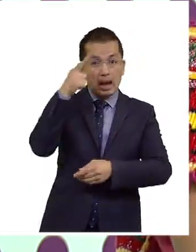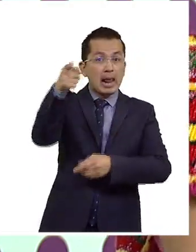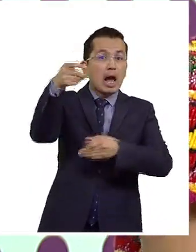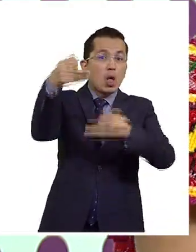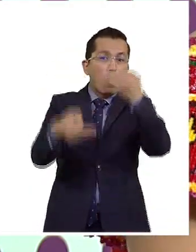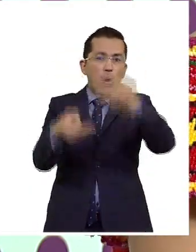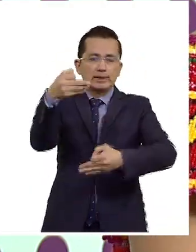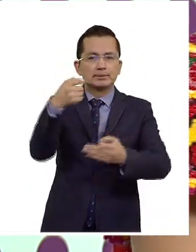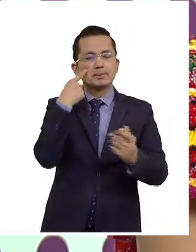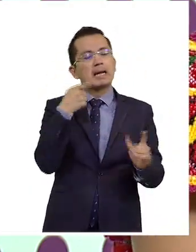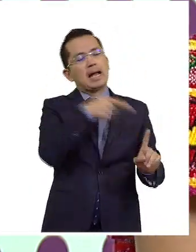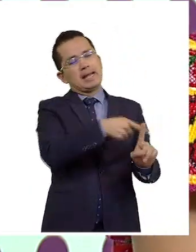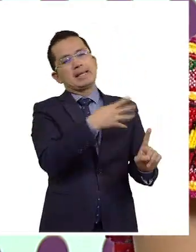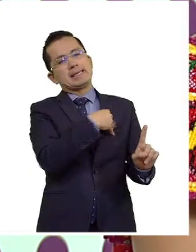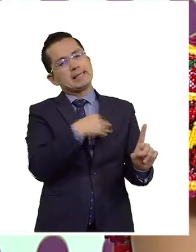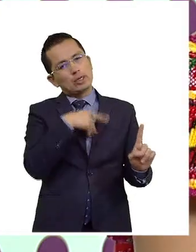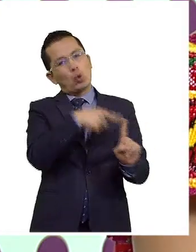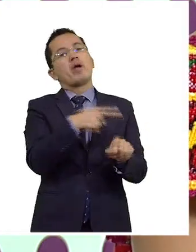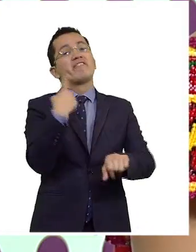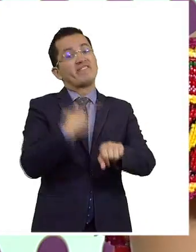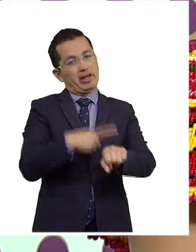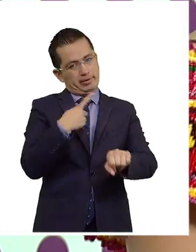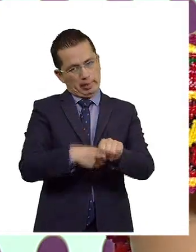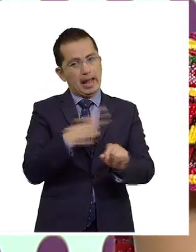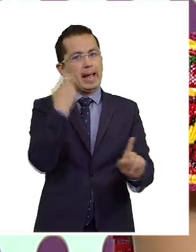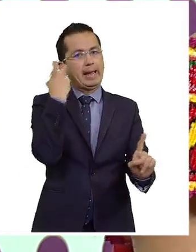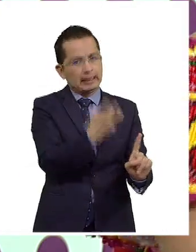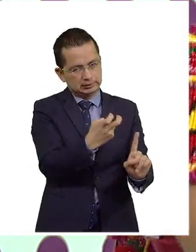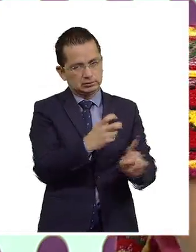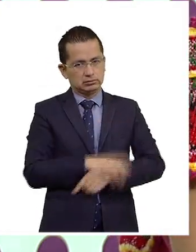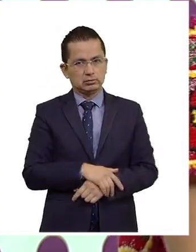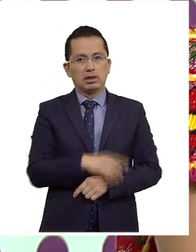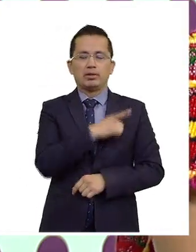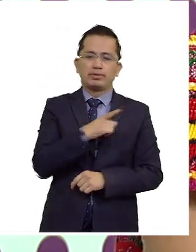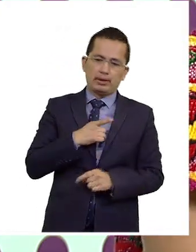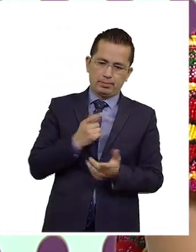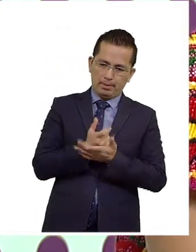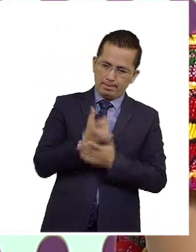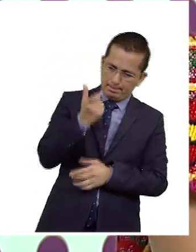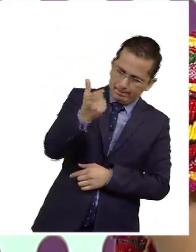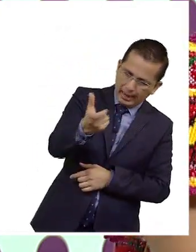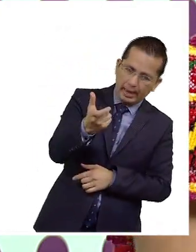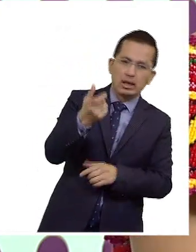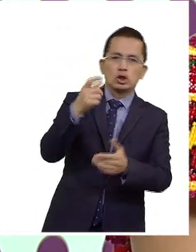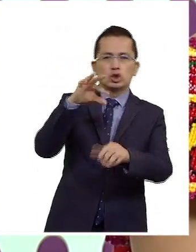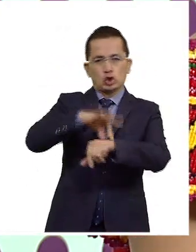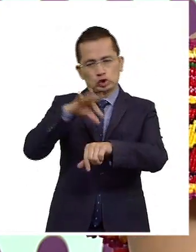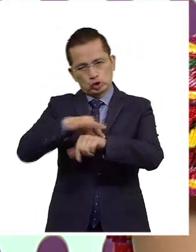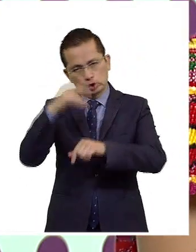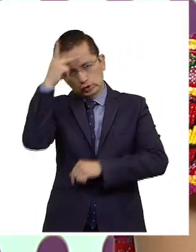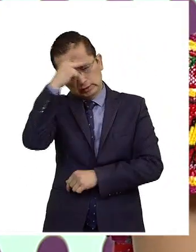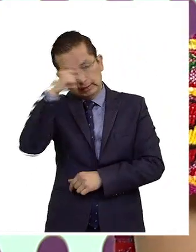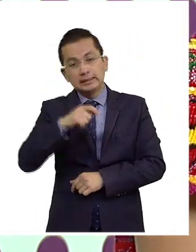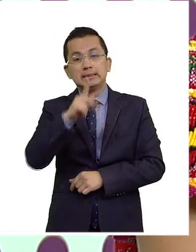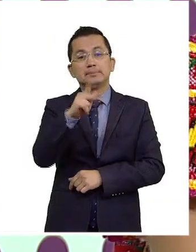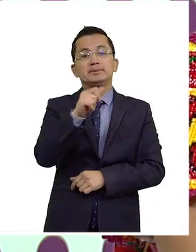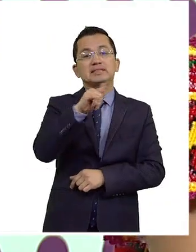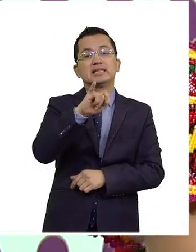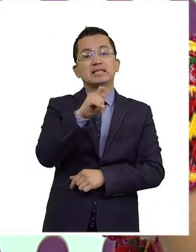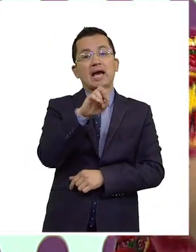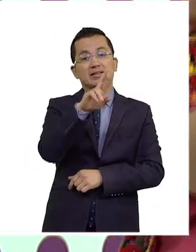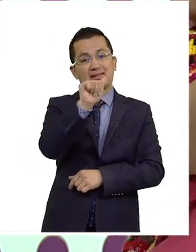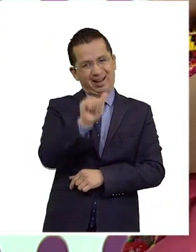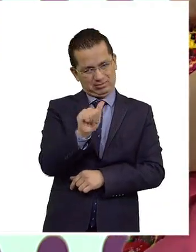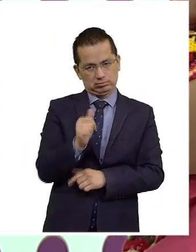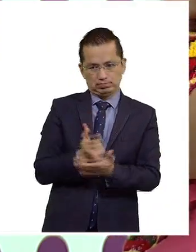al juez la patología de tu hija, hijo o hije, necesitas pues pagar dictámenes psiquiátricos. Entonces, Y no pues, cualquier psiquiatra. No, porque